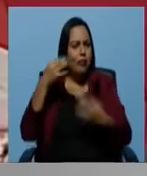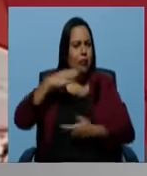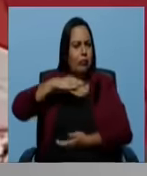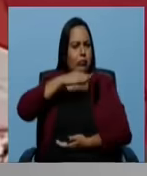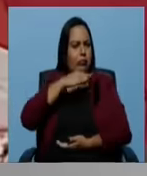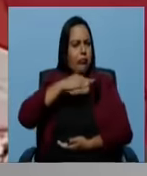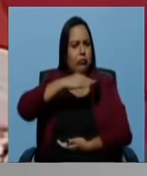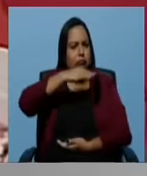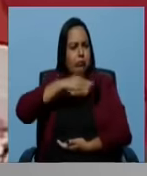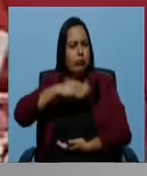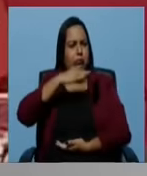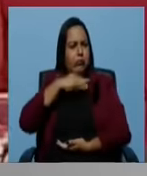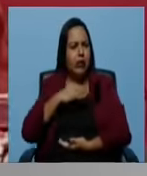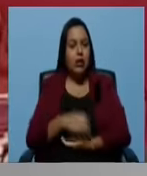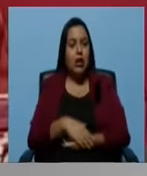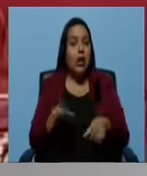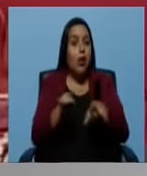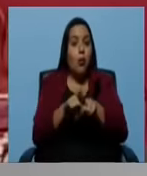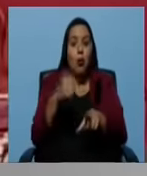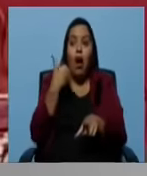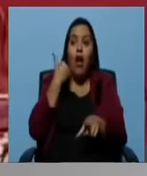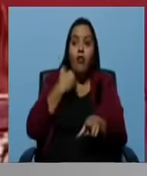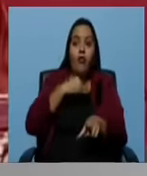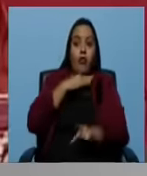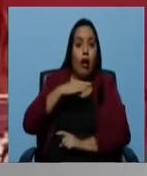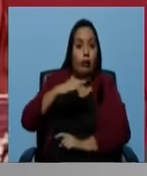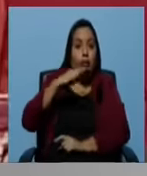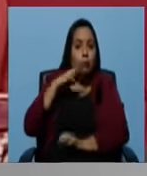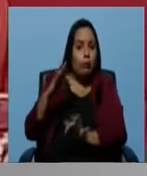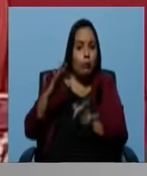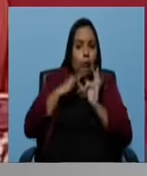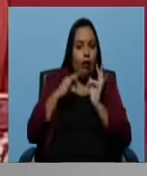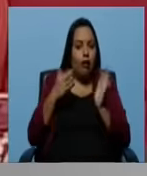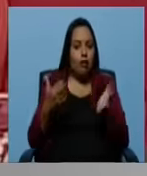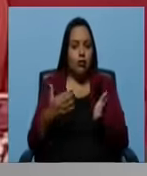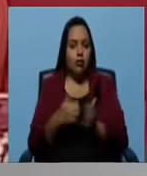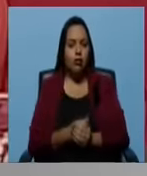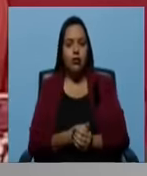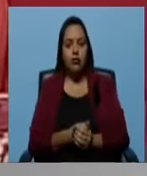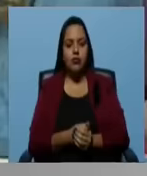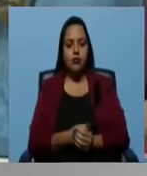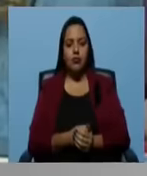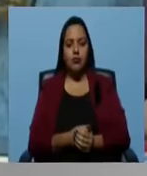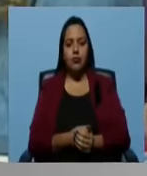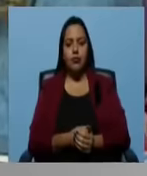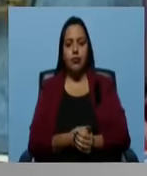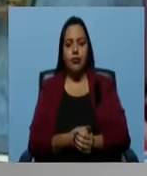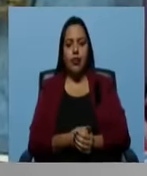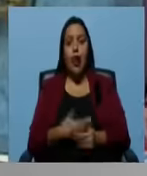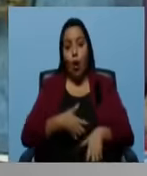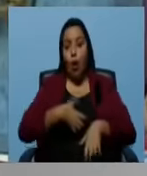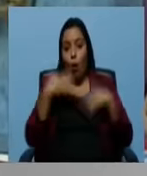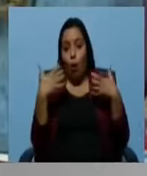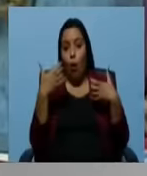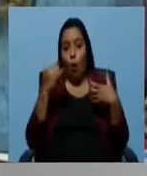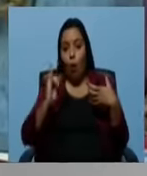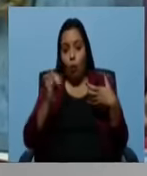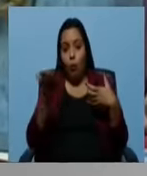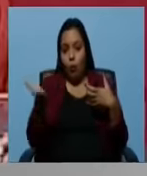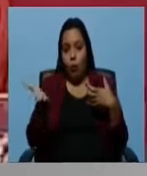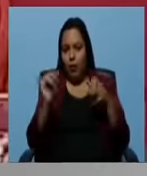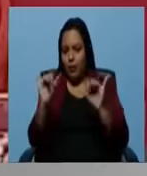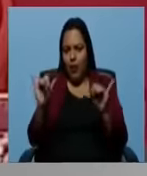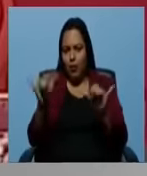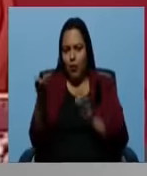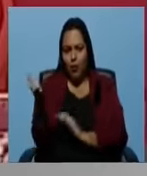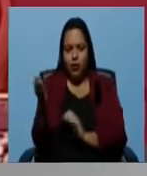permanente, enfermiza, enfermiza. Es el odio, claro, así mismo es, así mismo